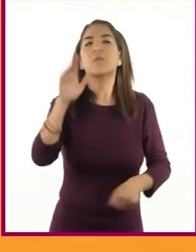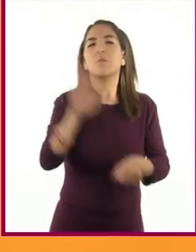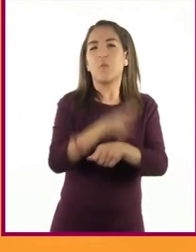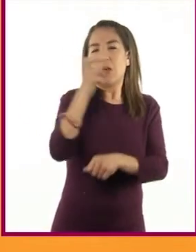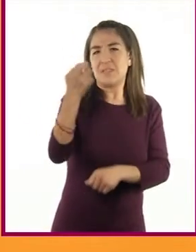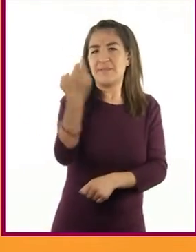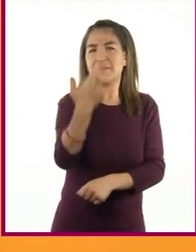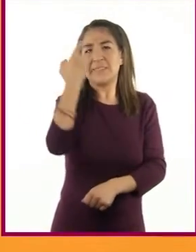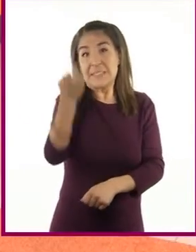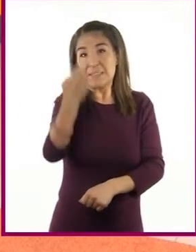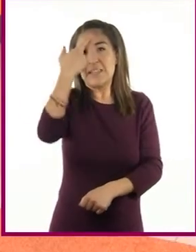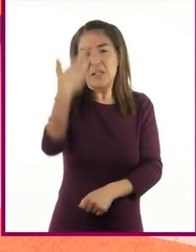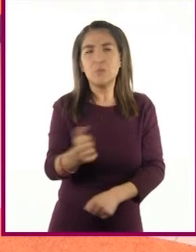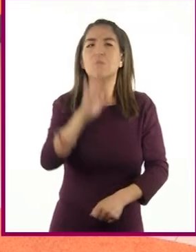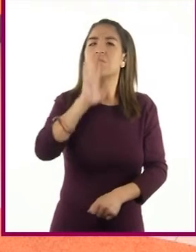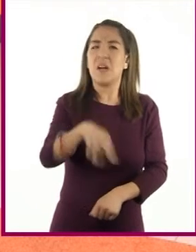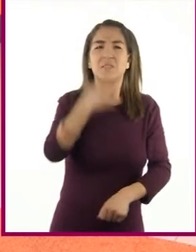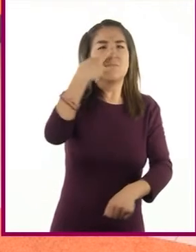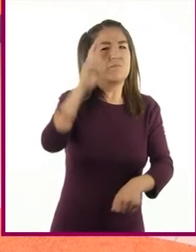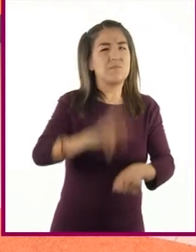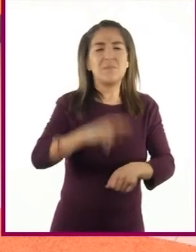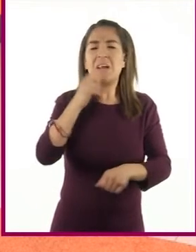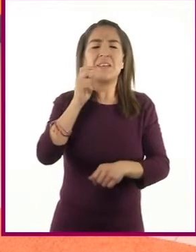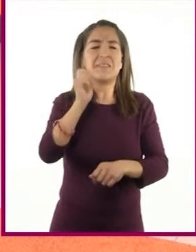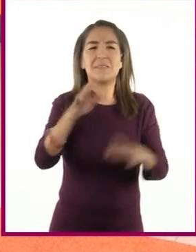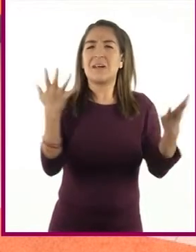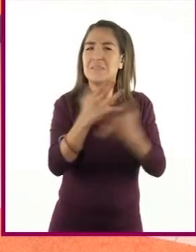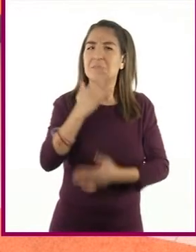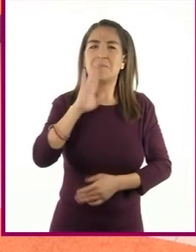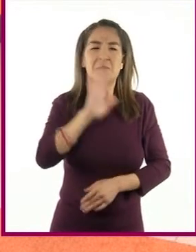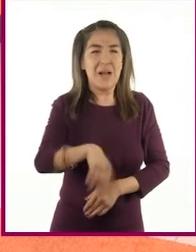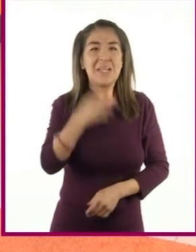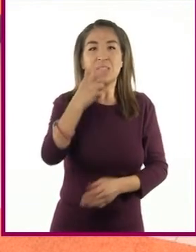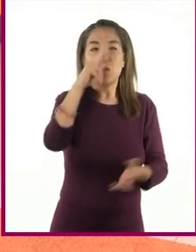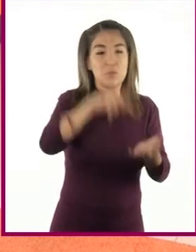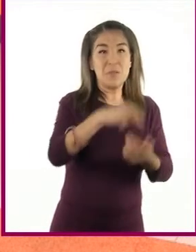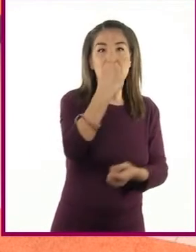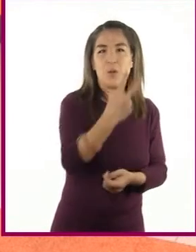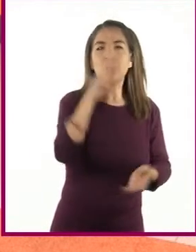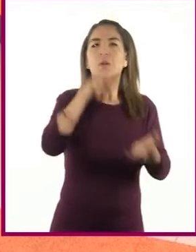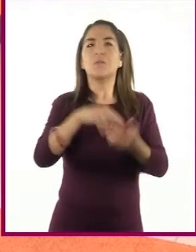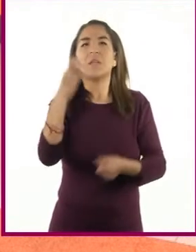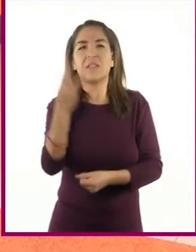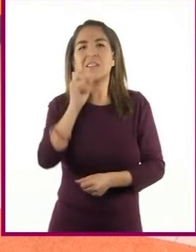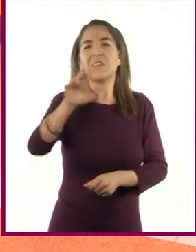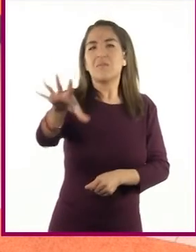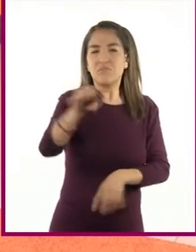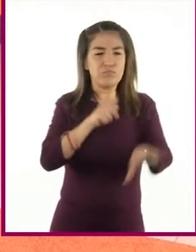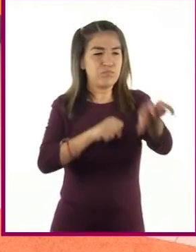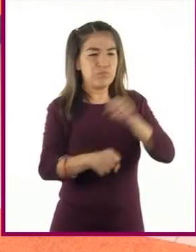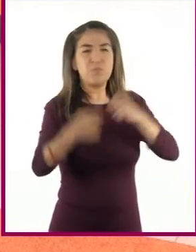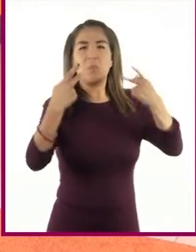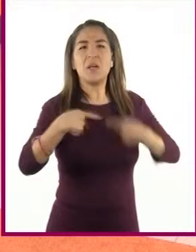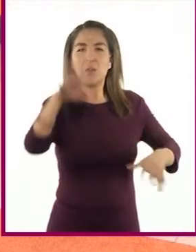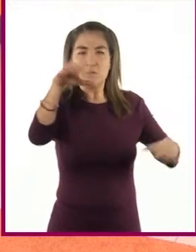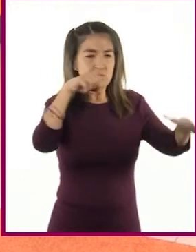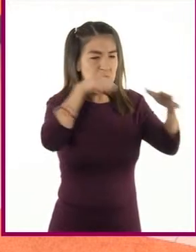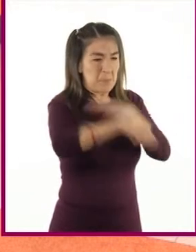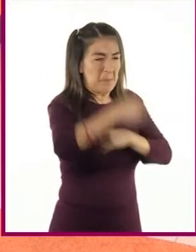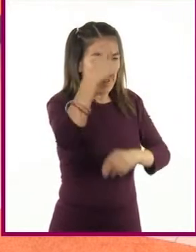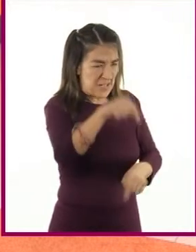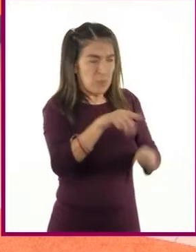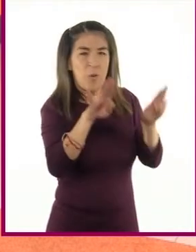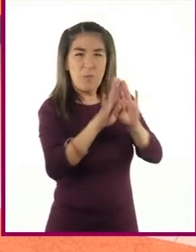delitos que cometió entre 2002 y 2003, cuando reclutó por la fuerza a niños y niñas